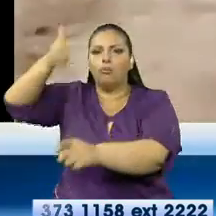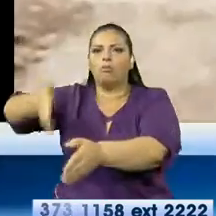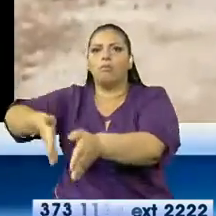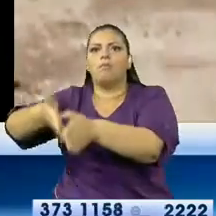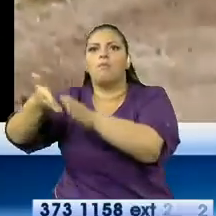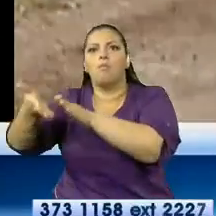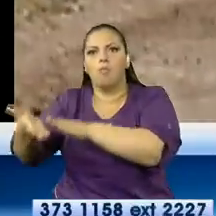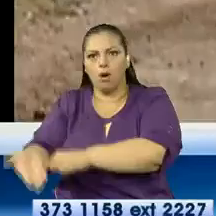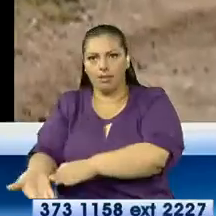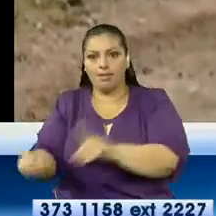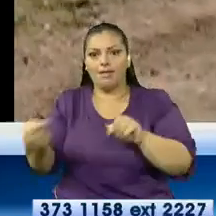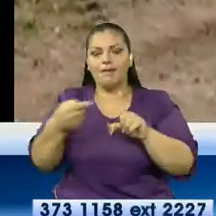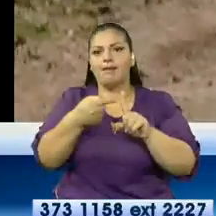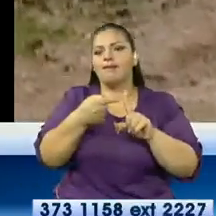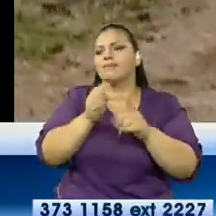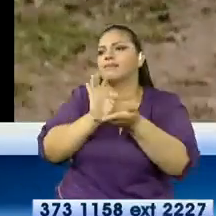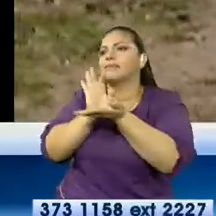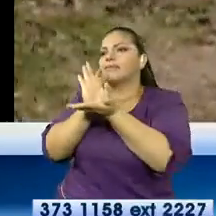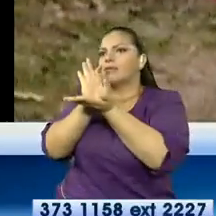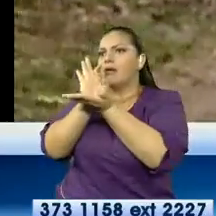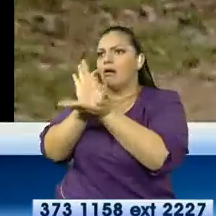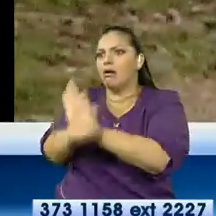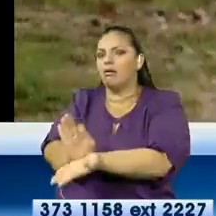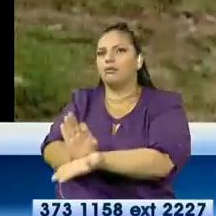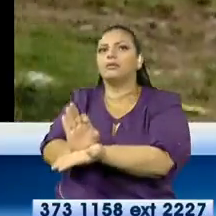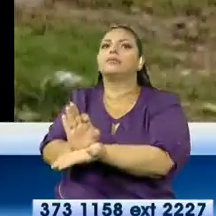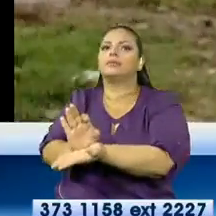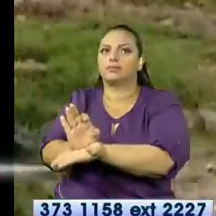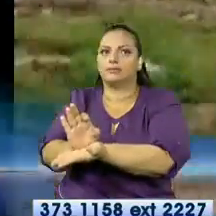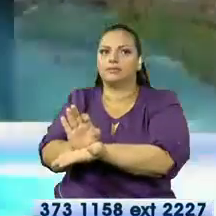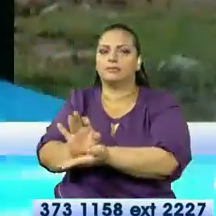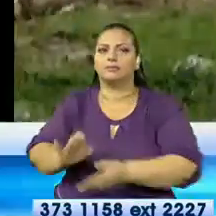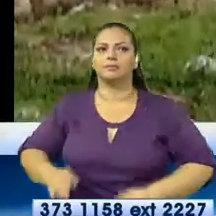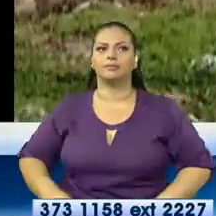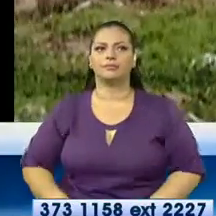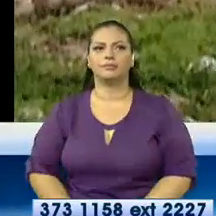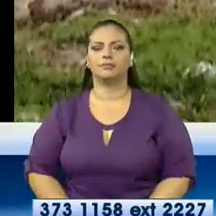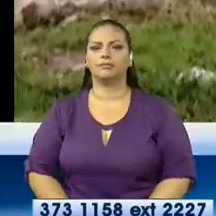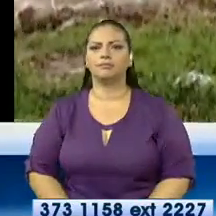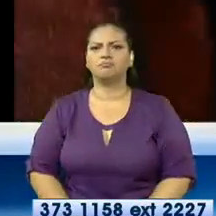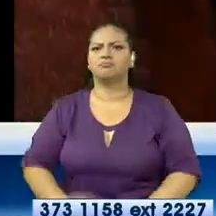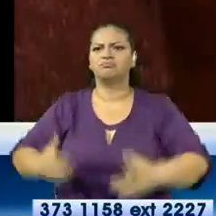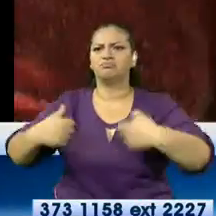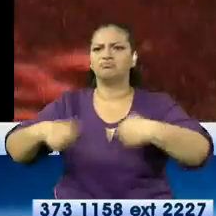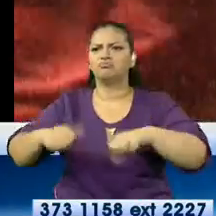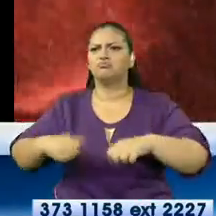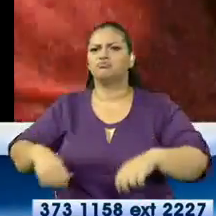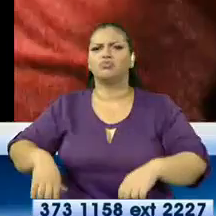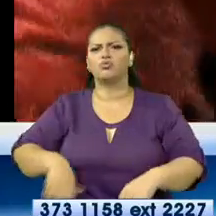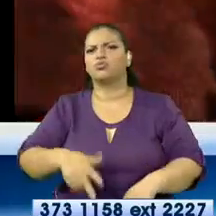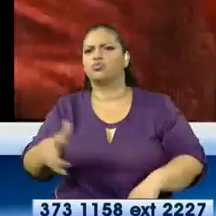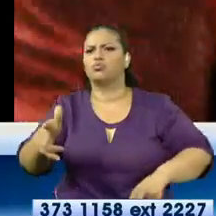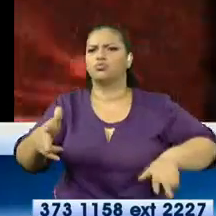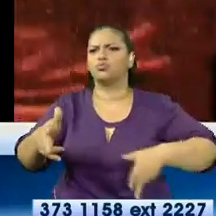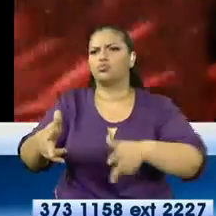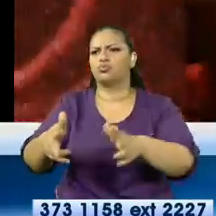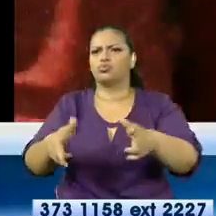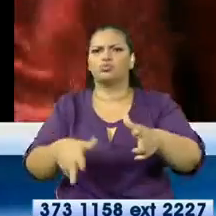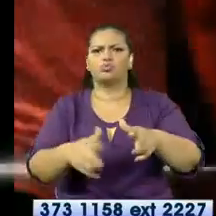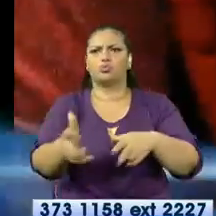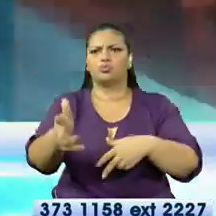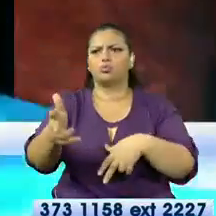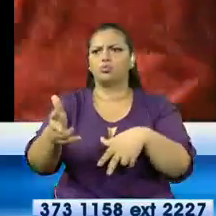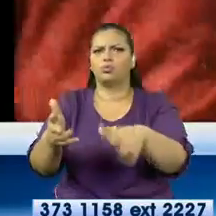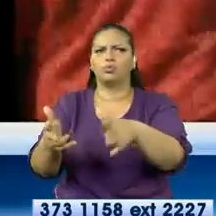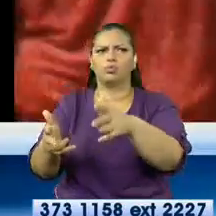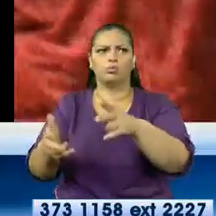de un rato a otro, cuando comenzaron ya a tener el negocio de la carreta, se comenzaron a ver motos que pasaban en cantidad. Estoy imaginando que ya se daban de cuenta que se